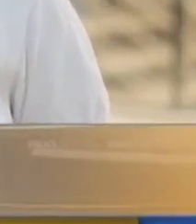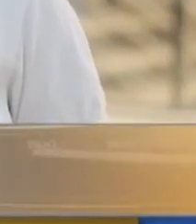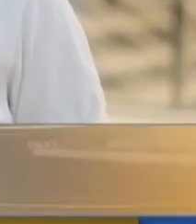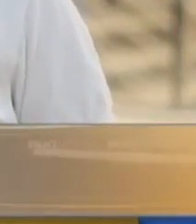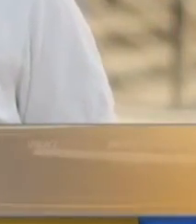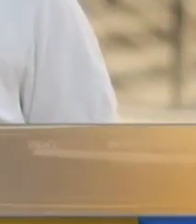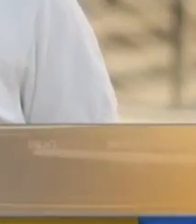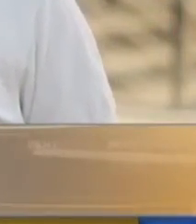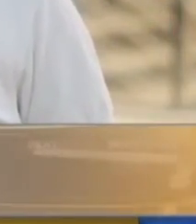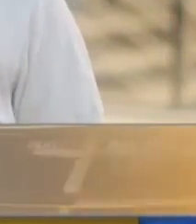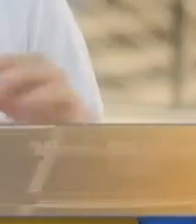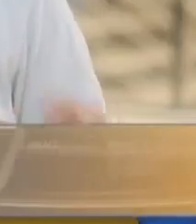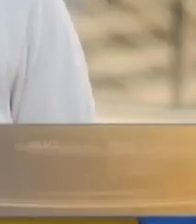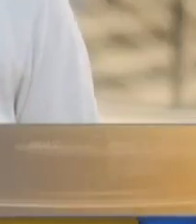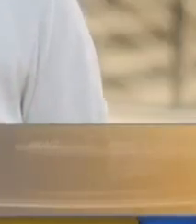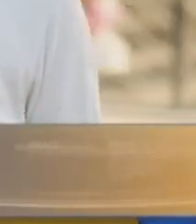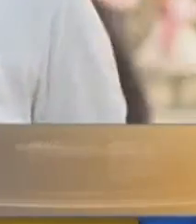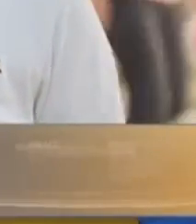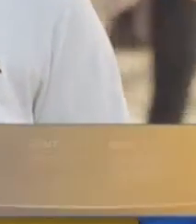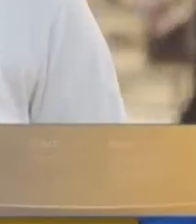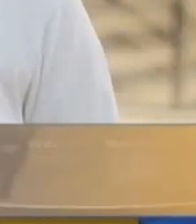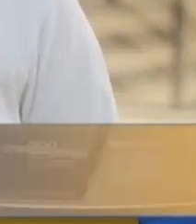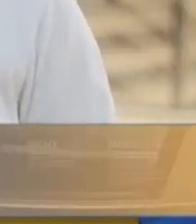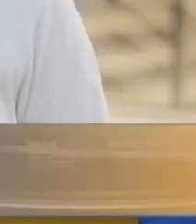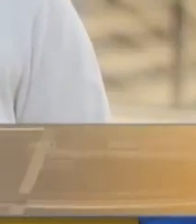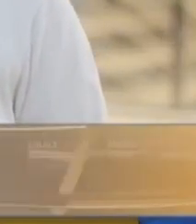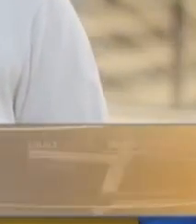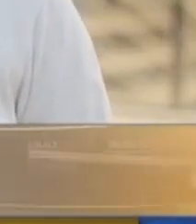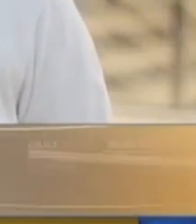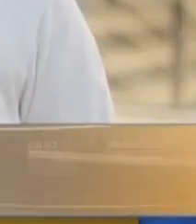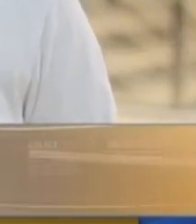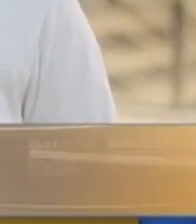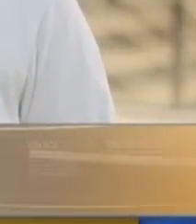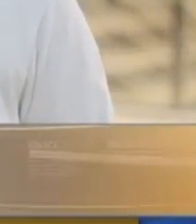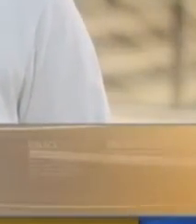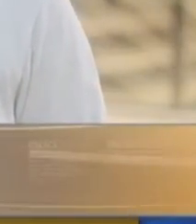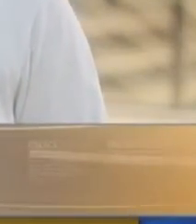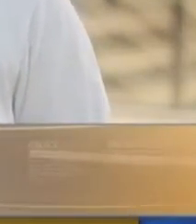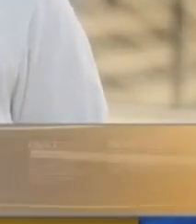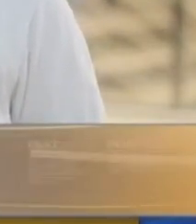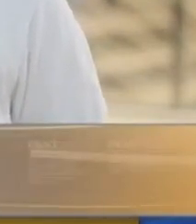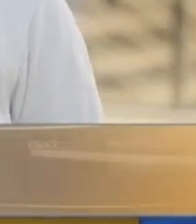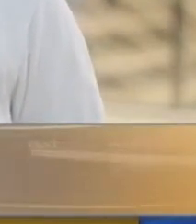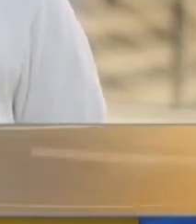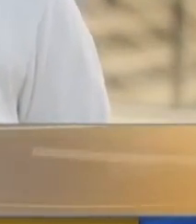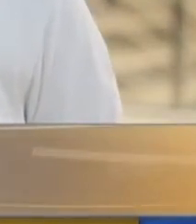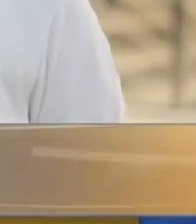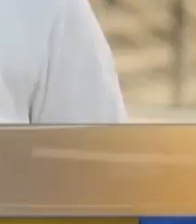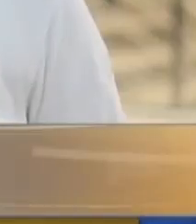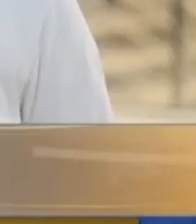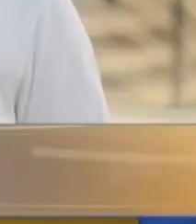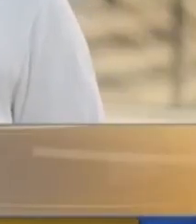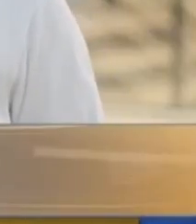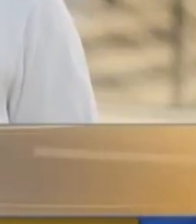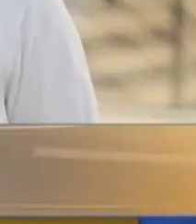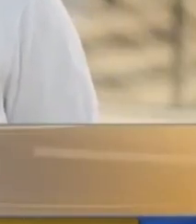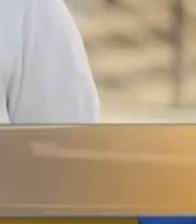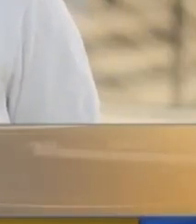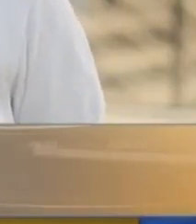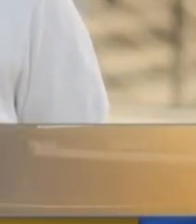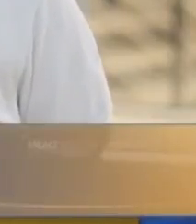del Festival del Dulce en Barranca Bermeja. Aquí en el Centro Comercial San Silvestre, en la plazoleta, dulceras y artesanas exponen lo mejor de sus productos. En